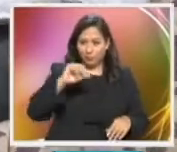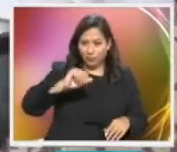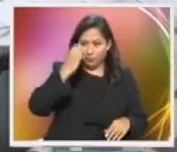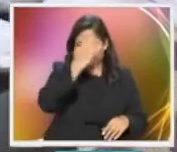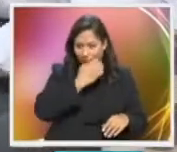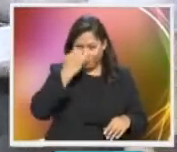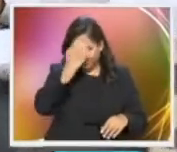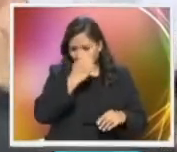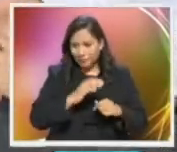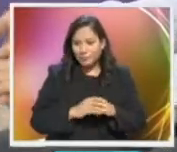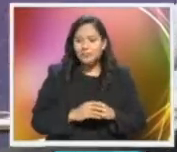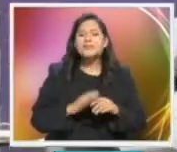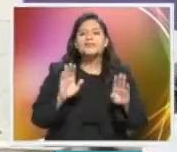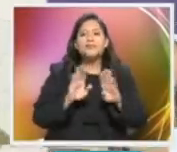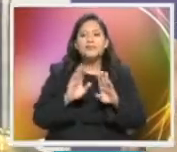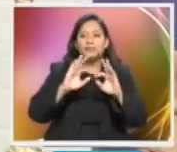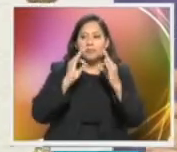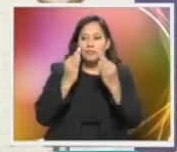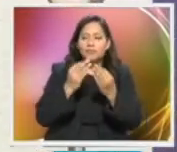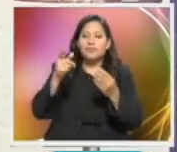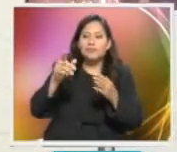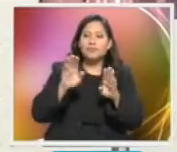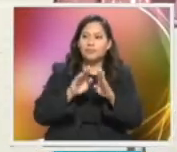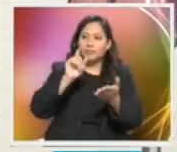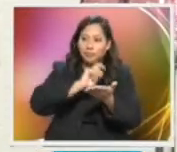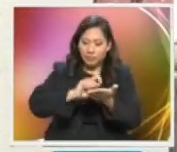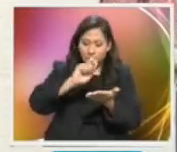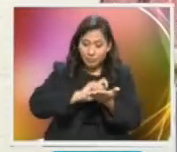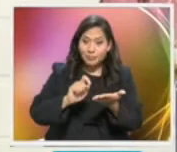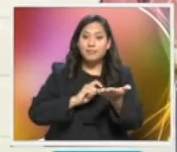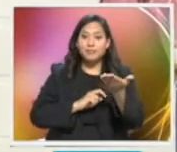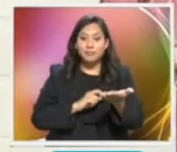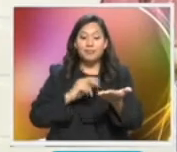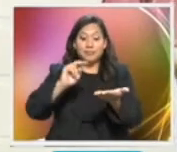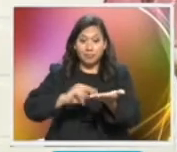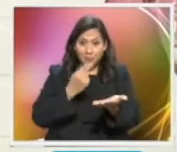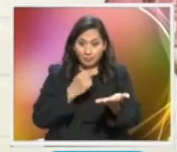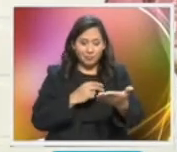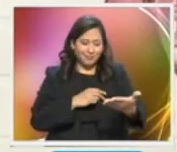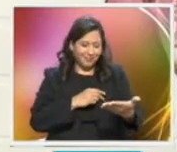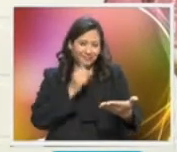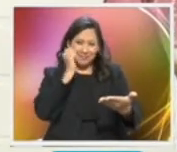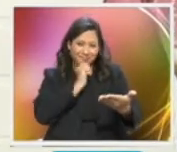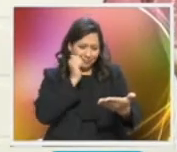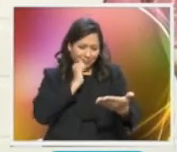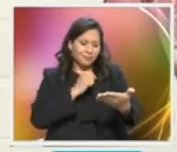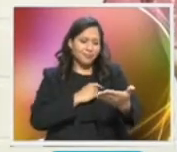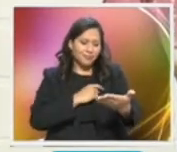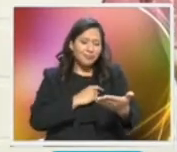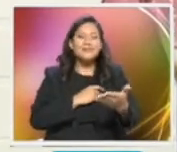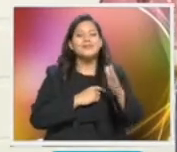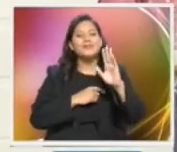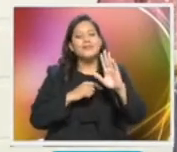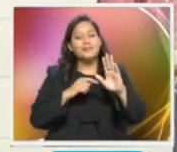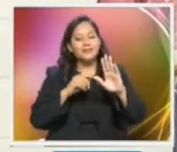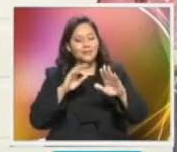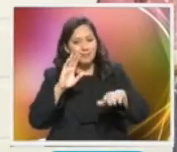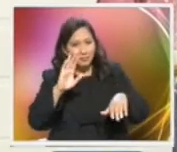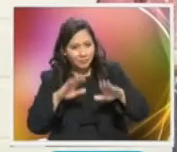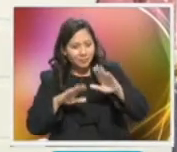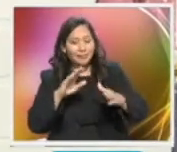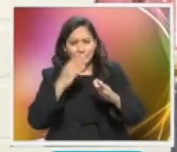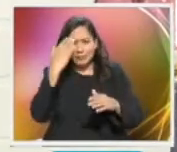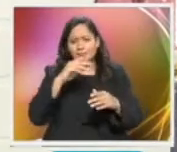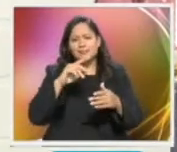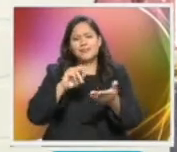en cuestión de la forma en que él escribe, sobre todo en la firma, es que siempre es por momentos. Nosotros sabemos que